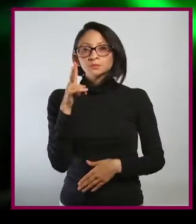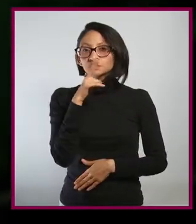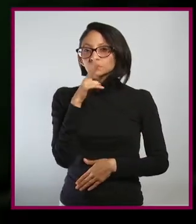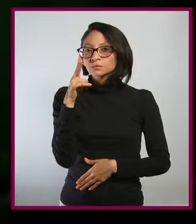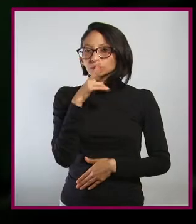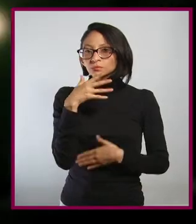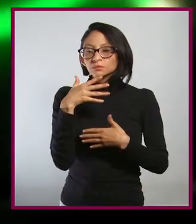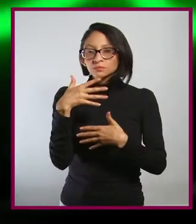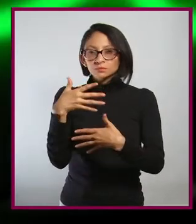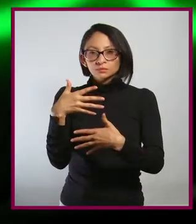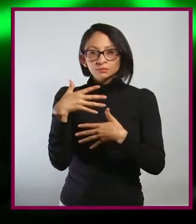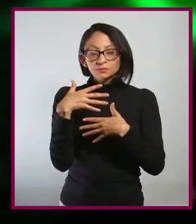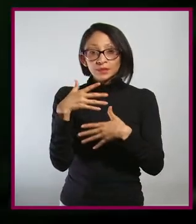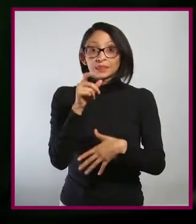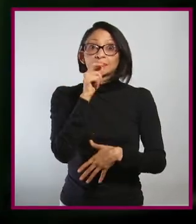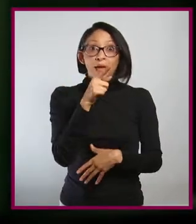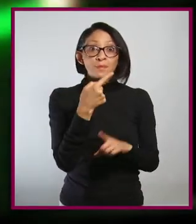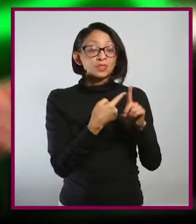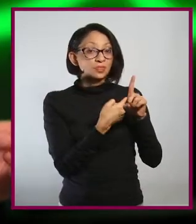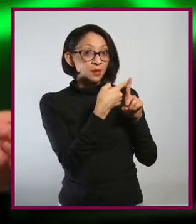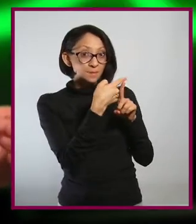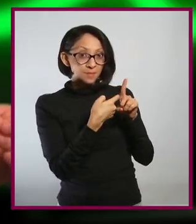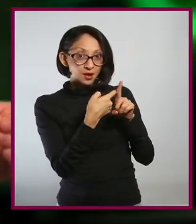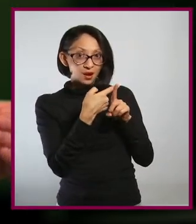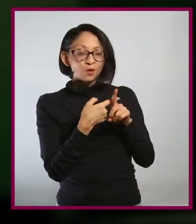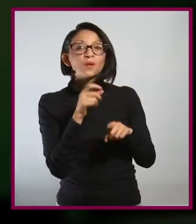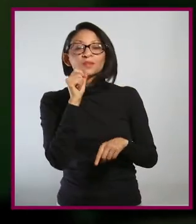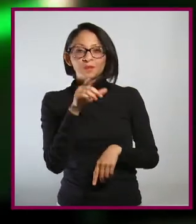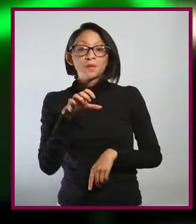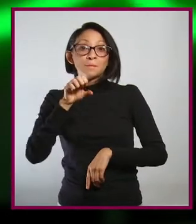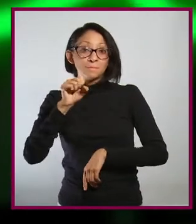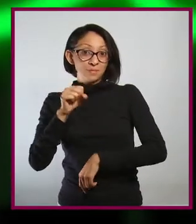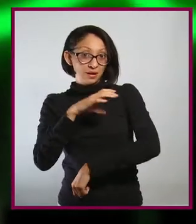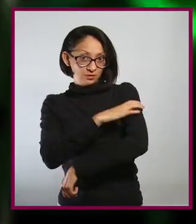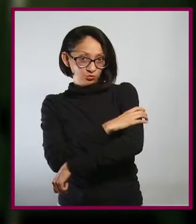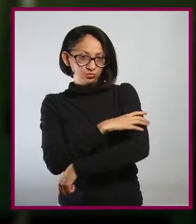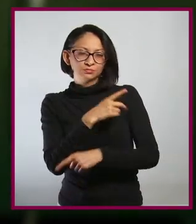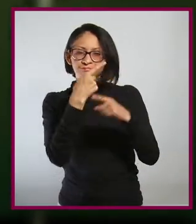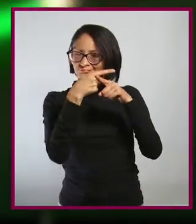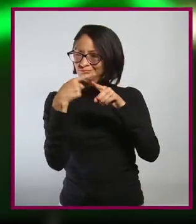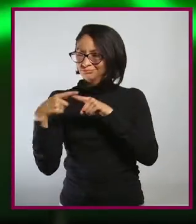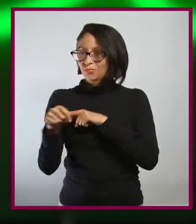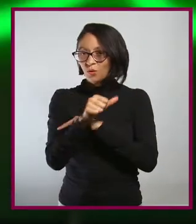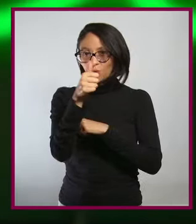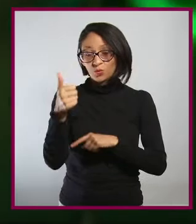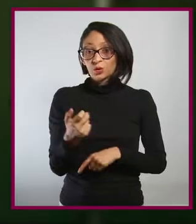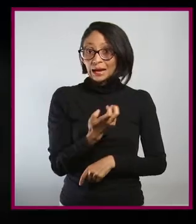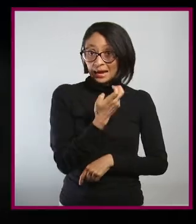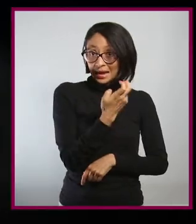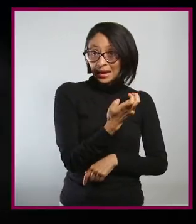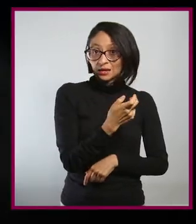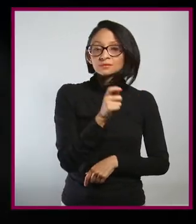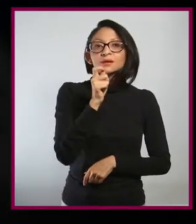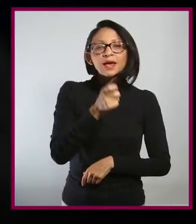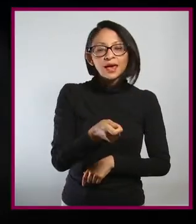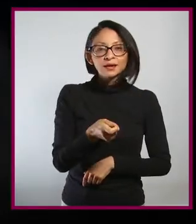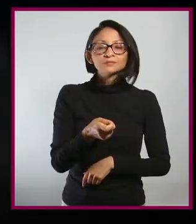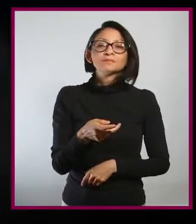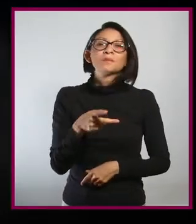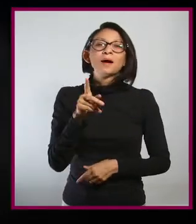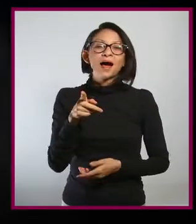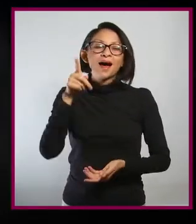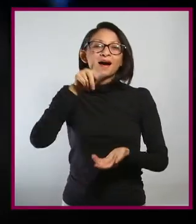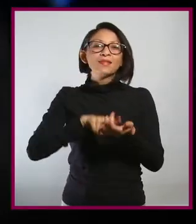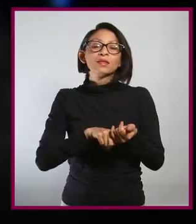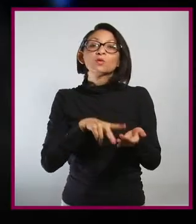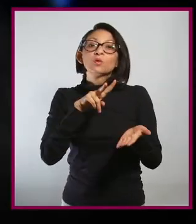la frecuencia respiratoria, la temperatura corporal y la presión arterial, entre otros. Estos signos se traducen